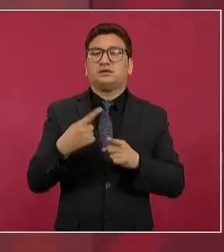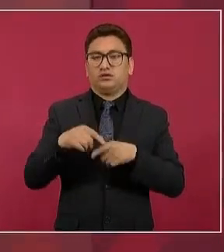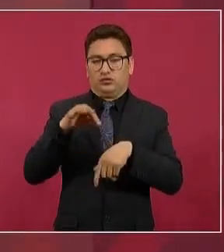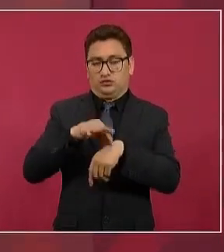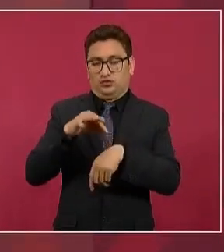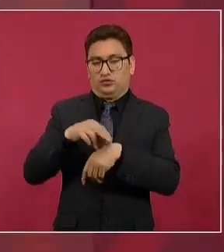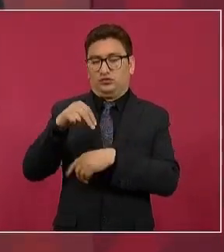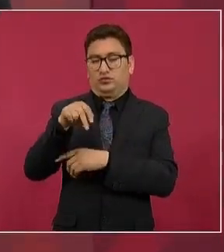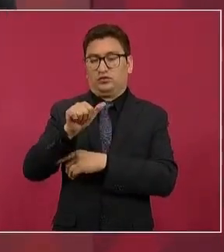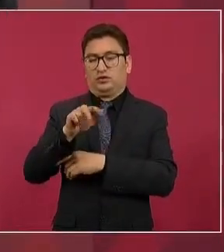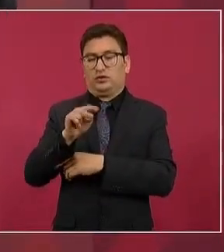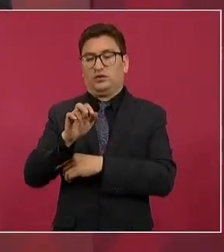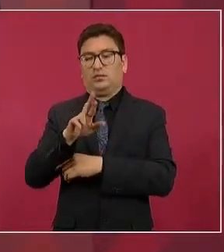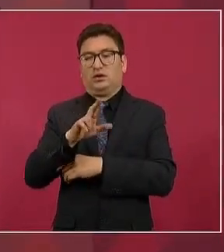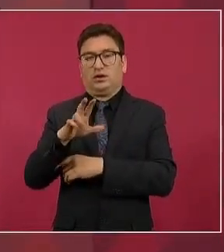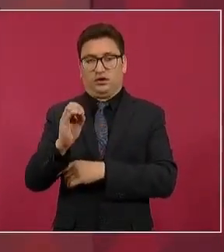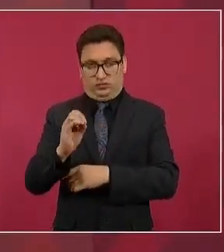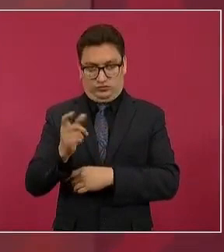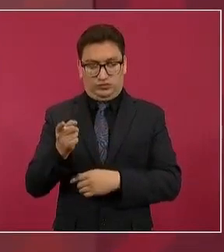doctor Navarro